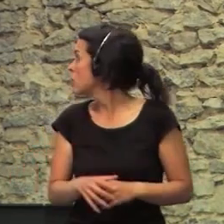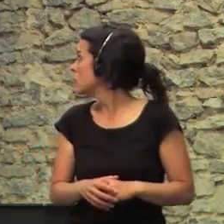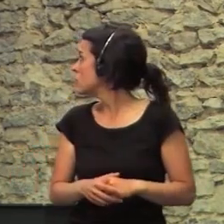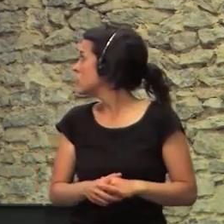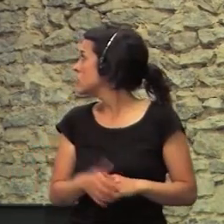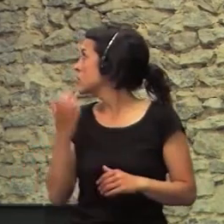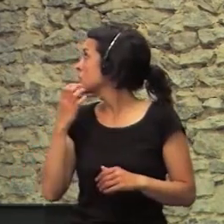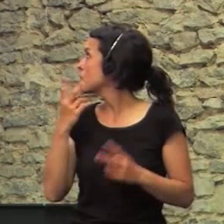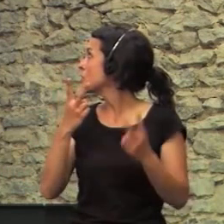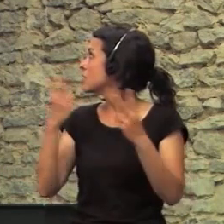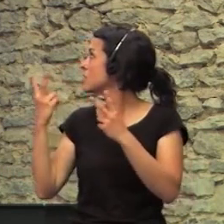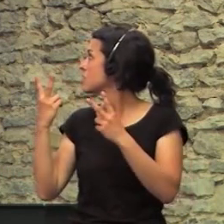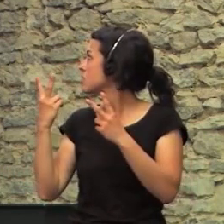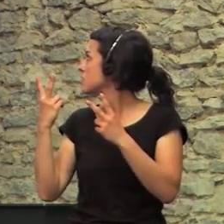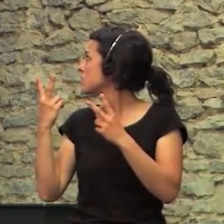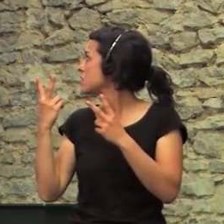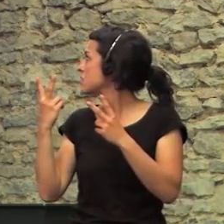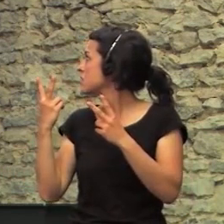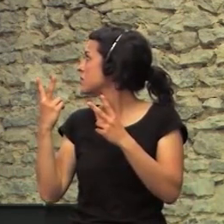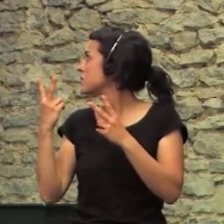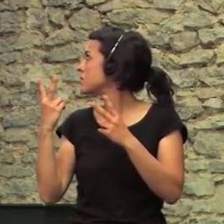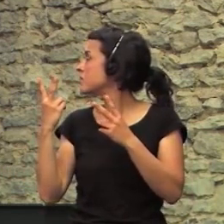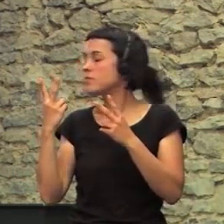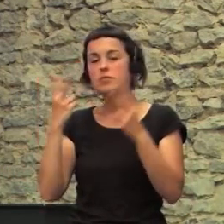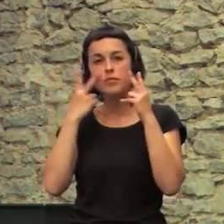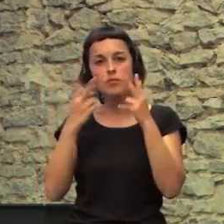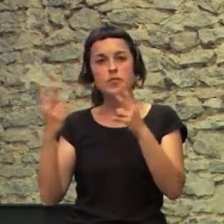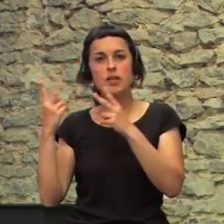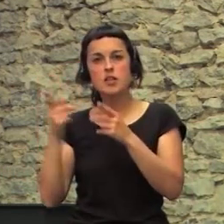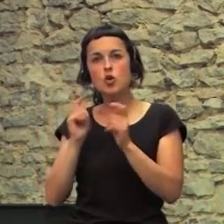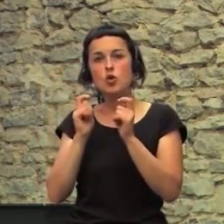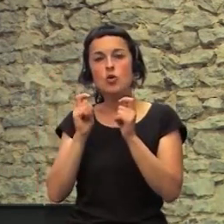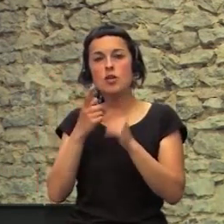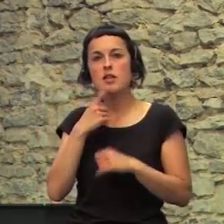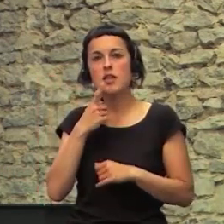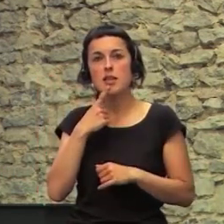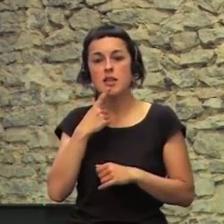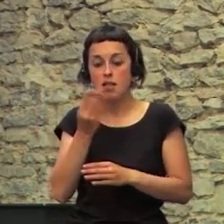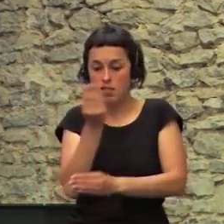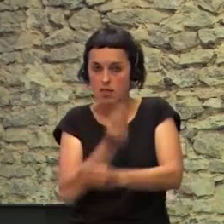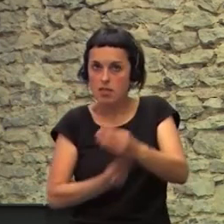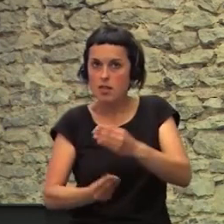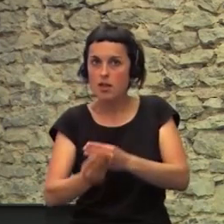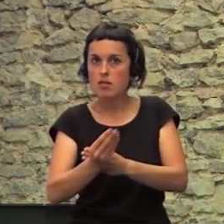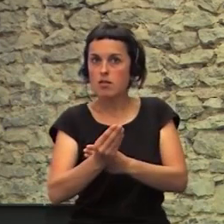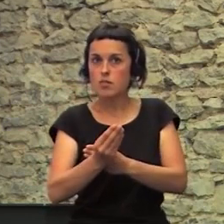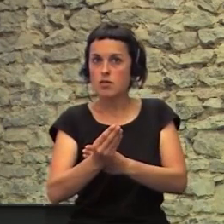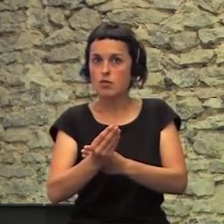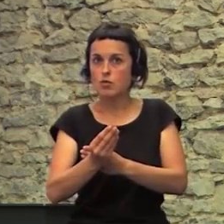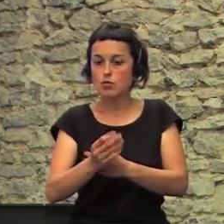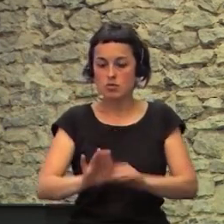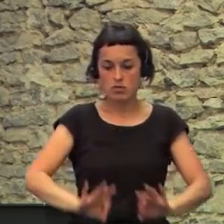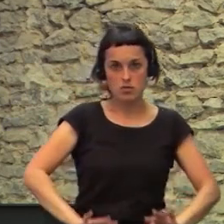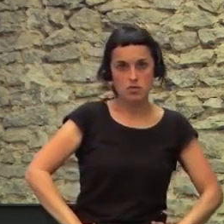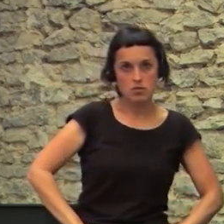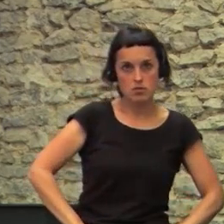en cuerpos sexuados de Fausto Sterling que utilizó para decir al nacimiento los genitales, cómo eran aceptados, cómo